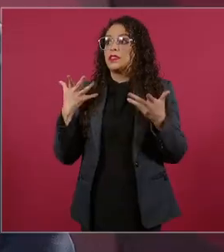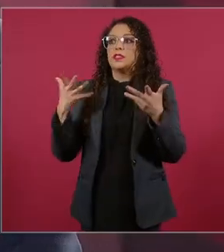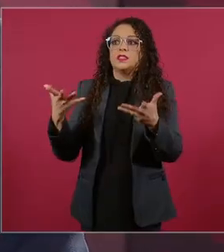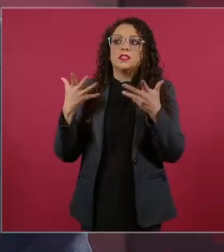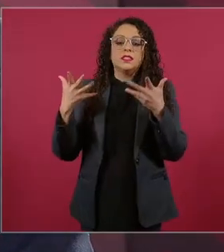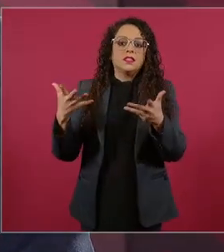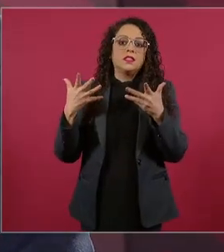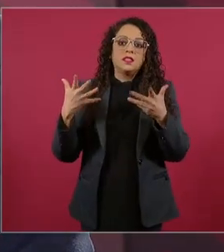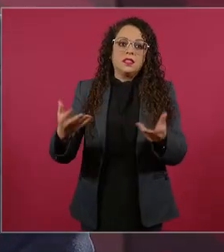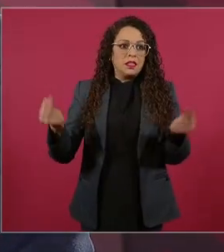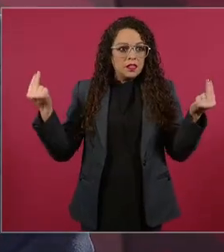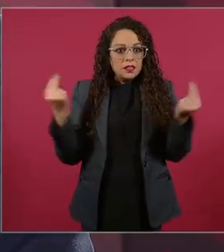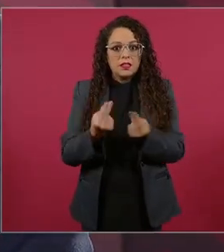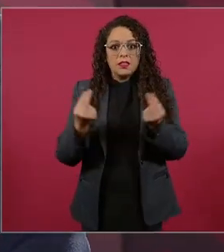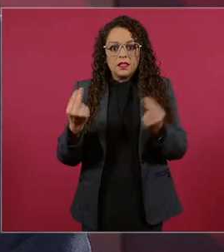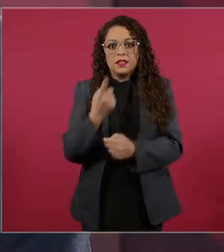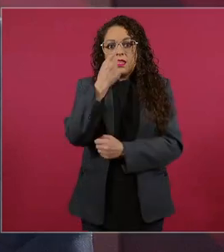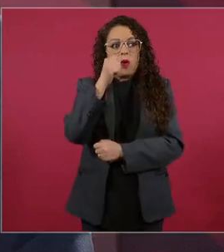agua.